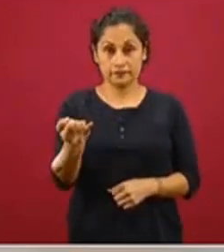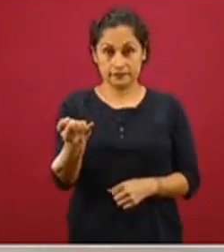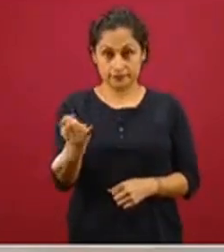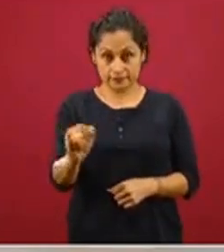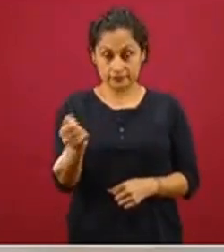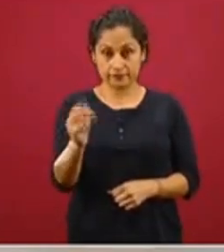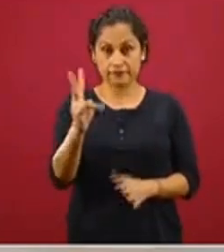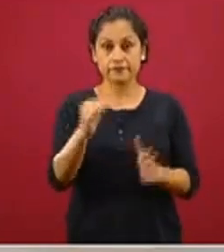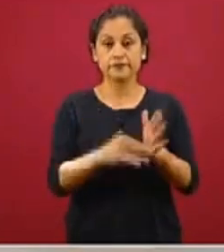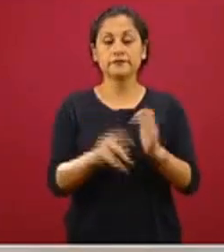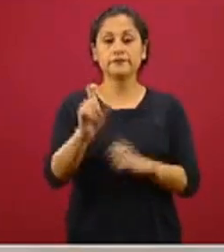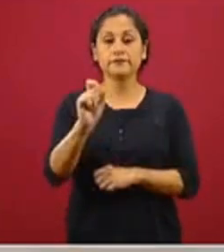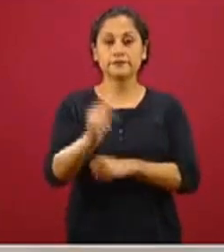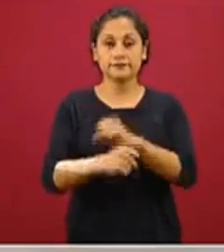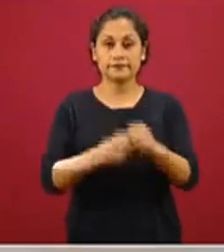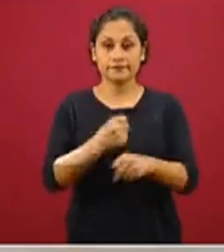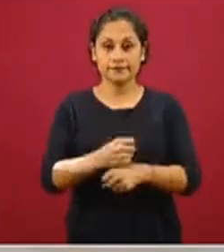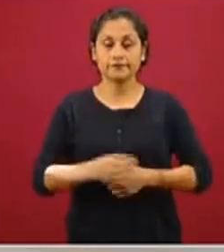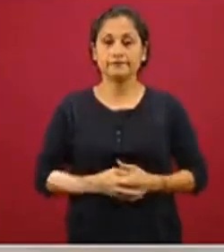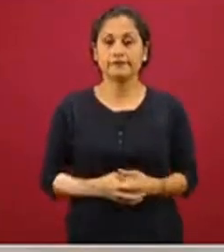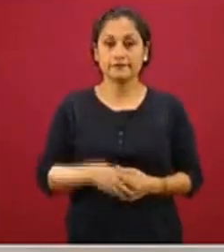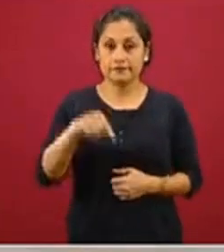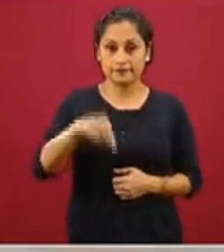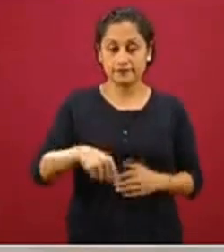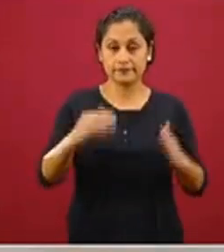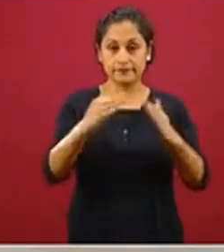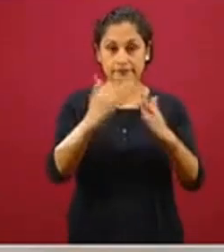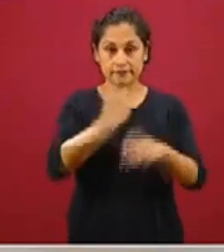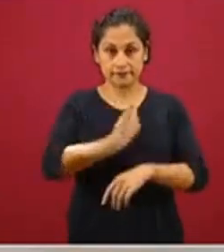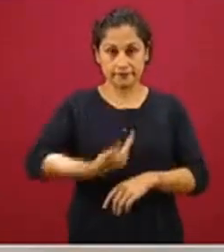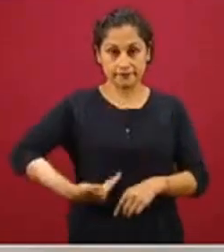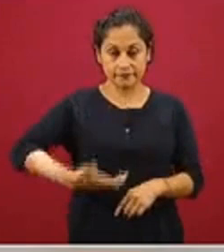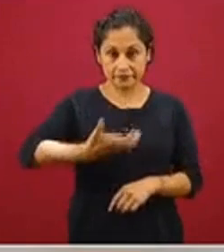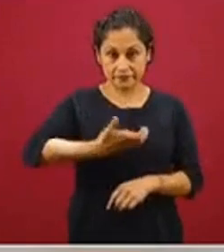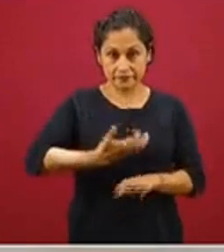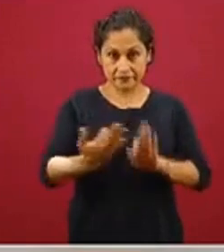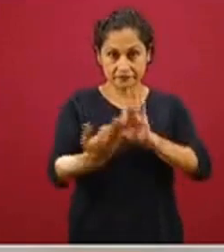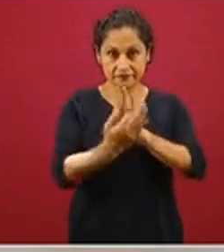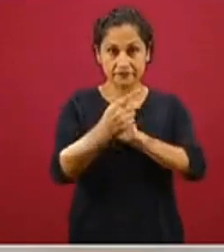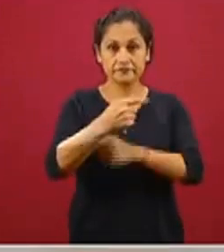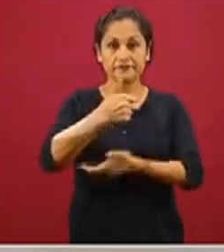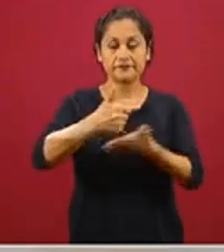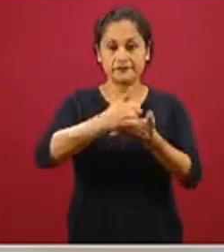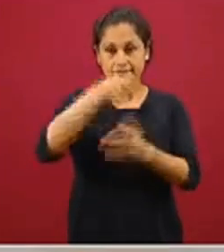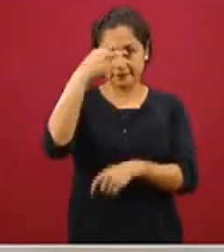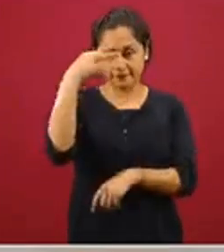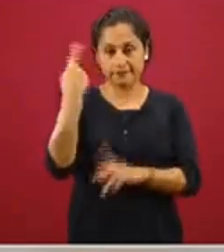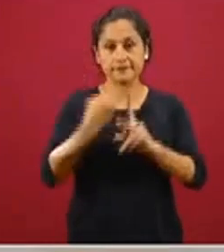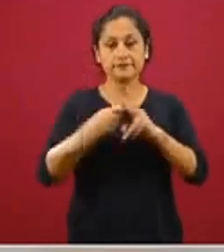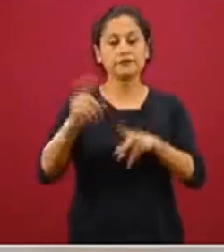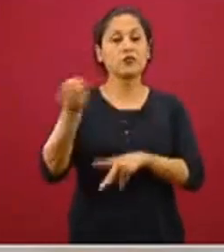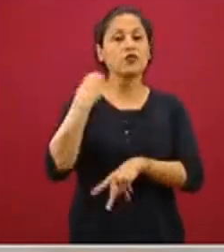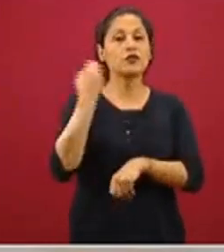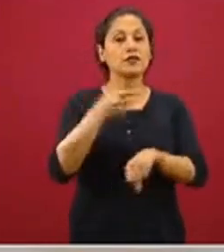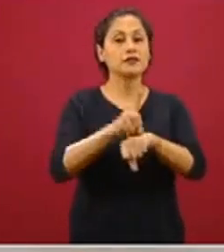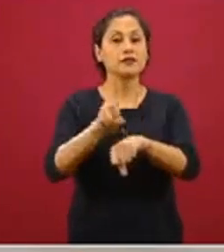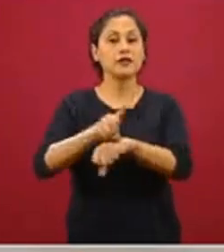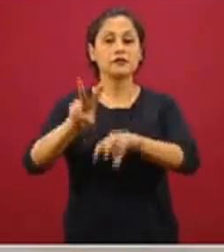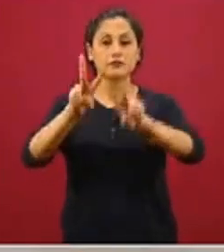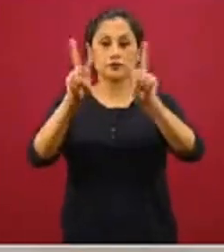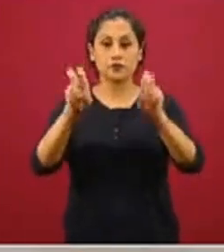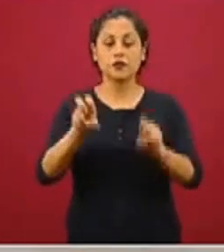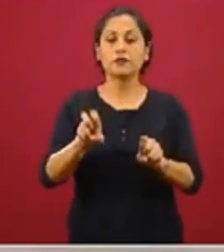2020. Estamos en el Palacio Nacional de México, en la Ciudad de México, y vamos a iniciar la conferencia de prensa diaria sobre COVID-19, la